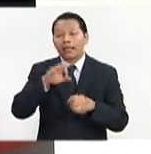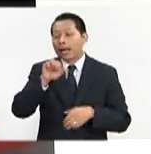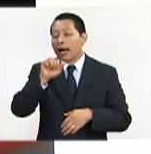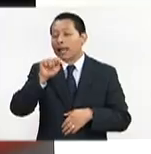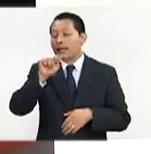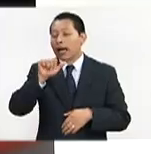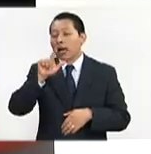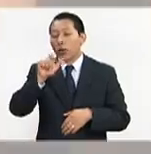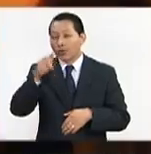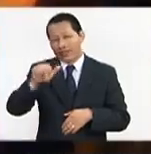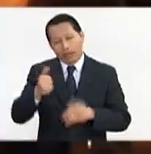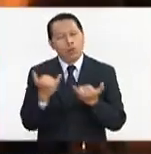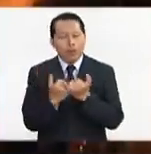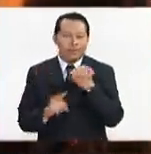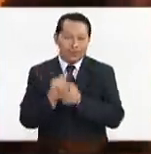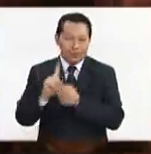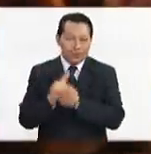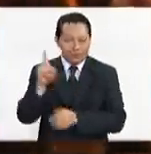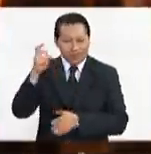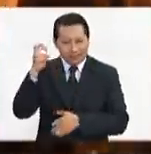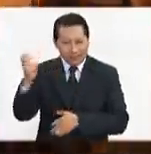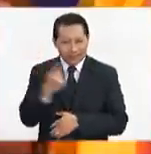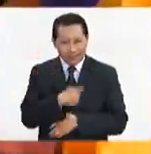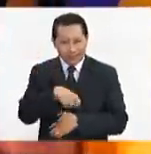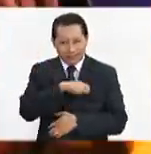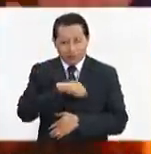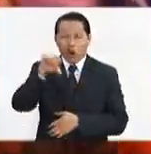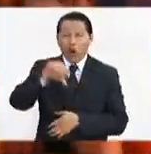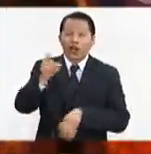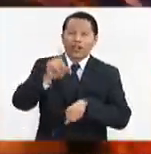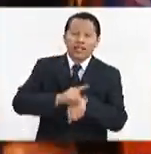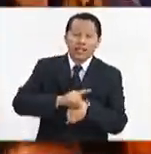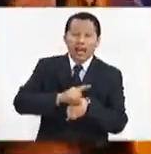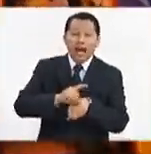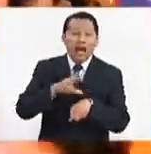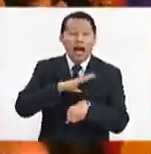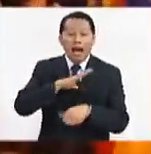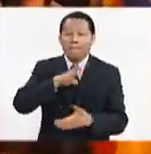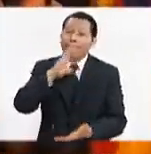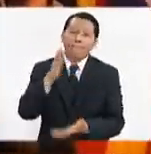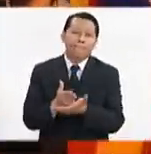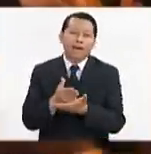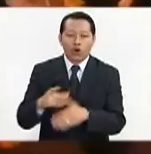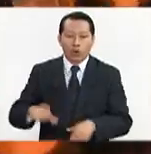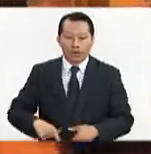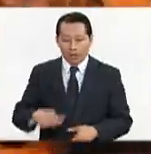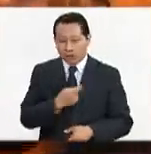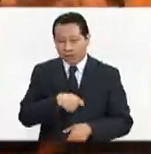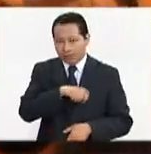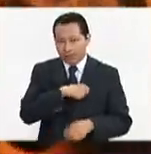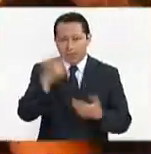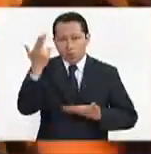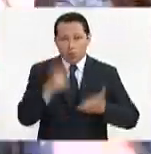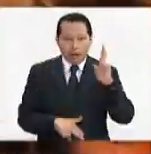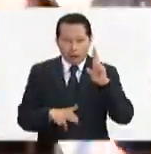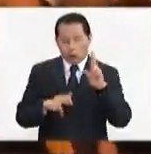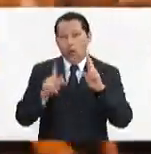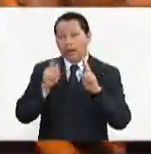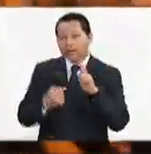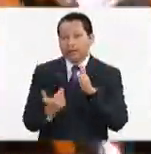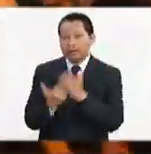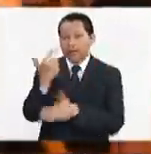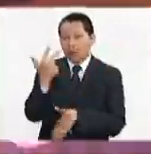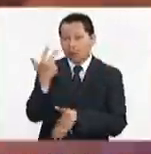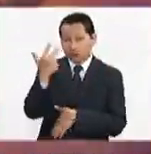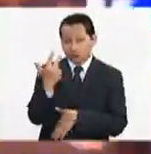grave crisis que se vive allá en Europa, realizan un paro general hoy, esto en protesta contra el gobierno de España. La huelga comenzó en punto de las 8 de la mañana, hora